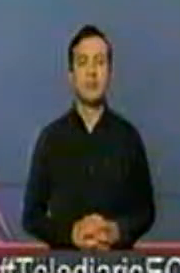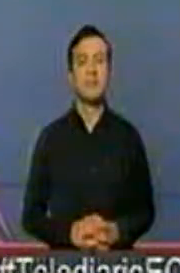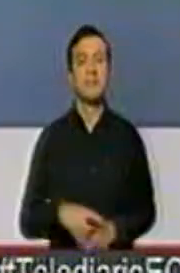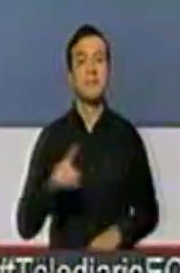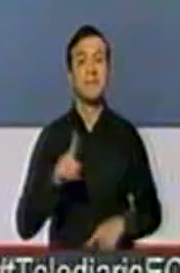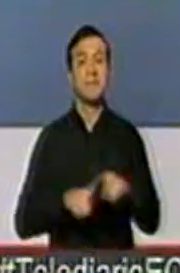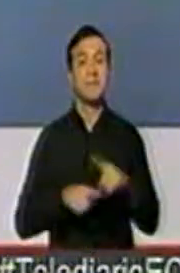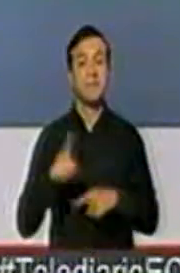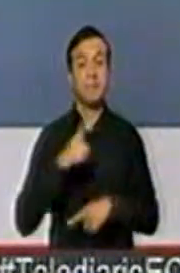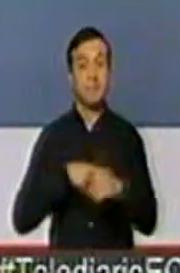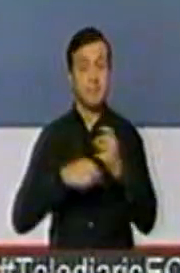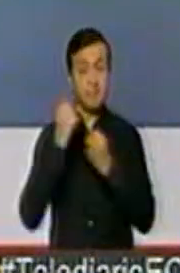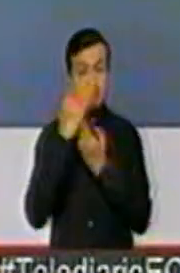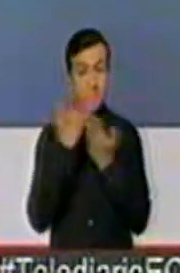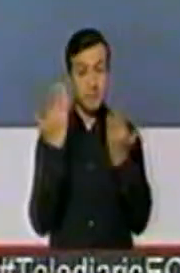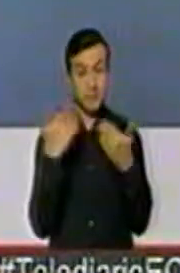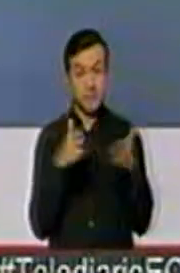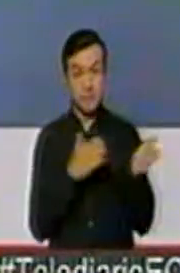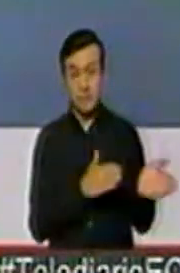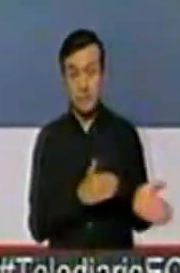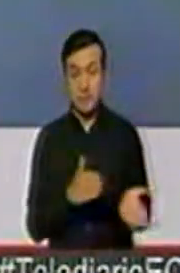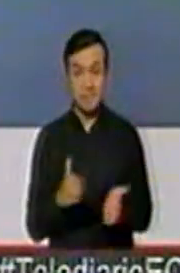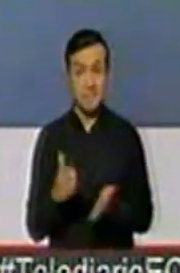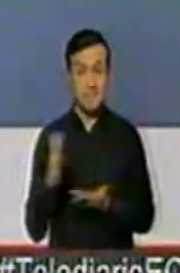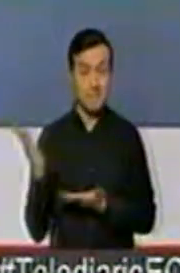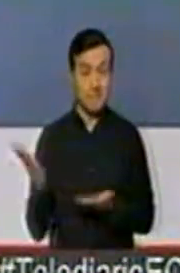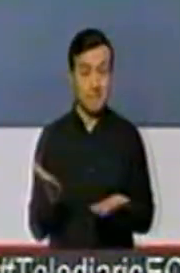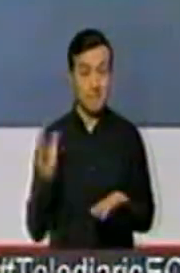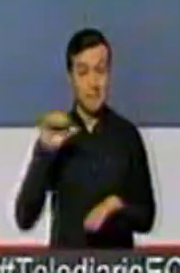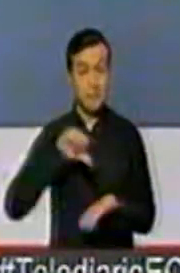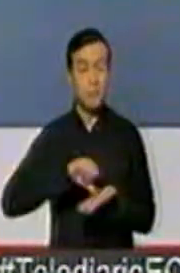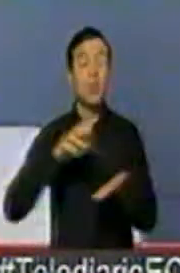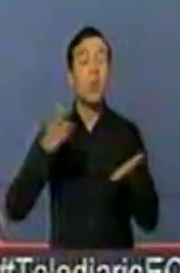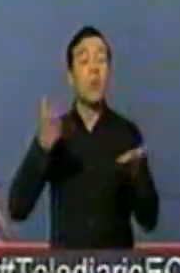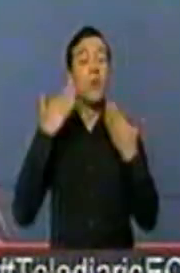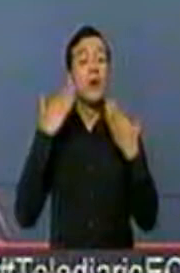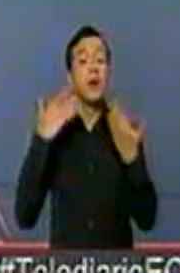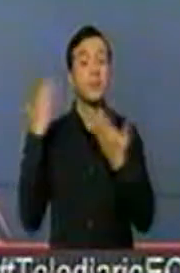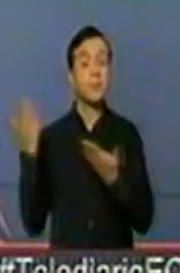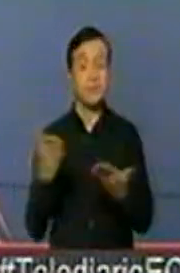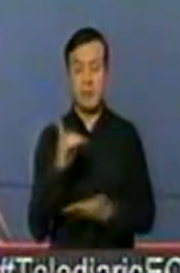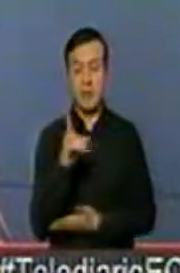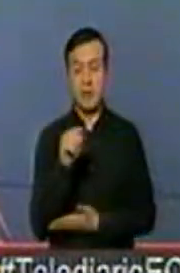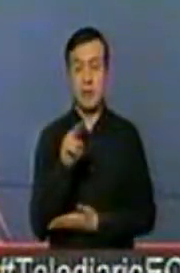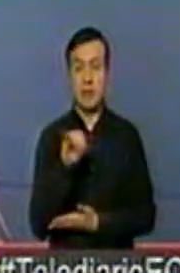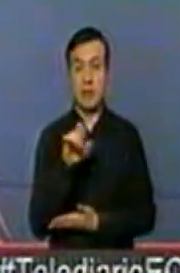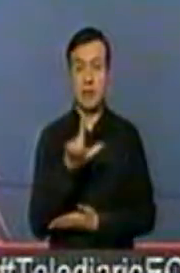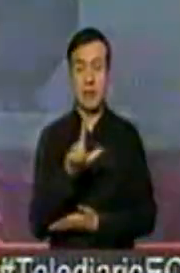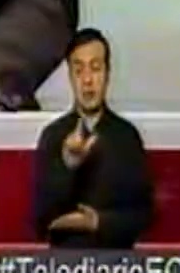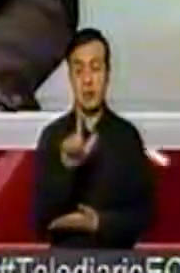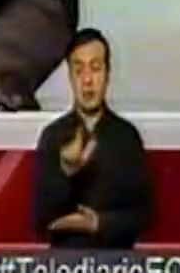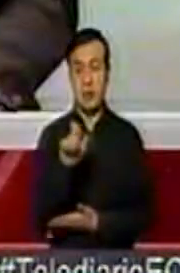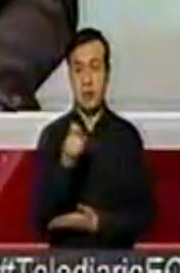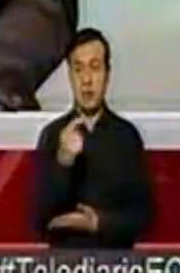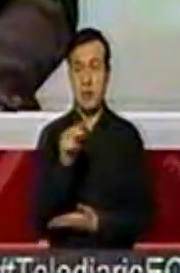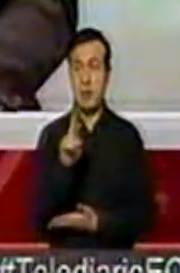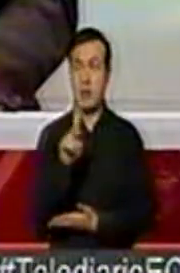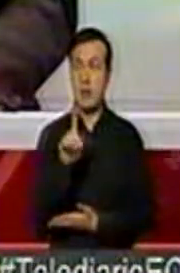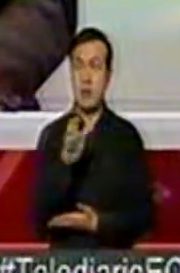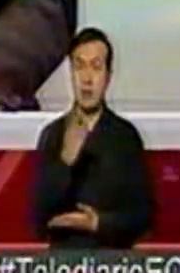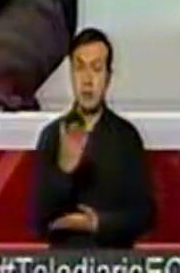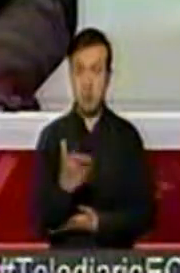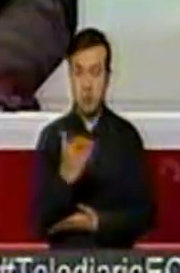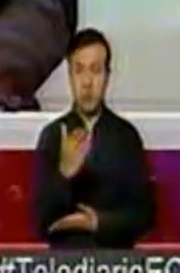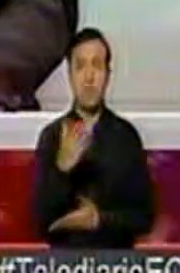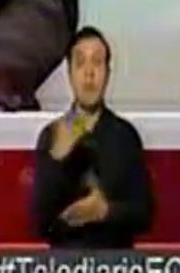Amigos, estamos de regreso ya en Primera Impresión. Nos acompaña desde la ciudad de Guayaquil Daniel Legarda, presidente de la Federación de